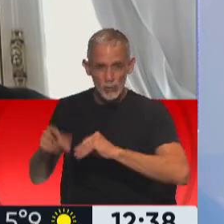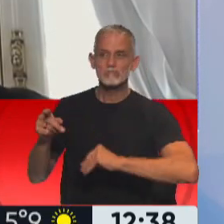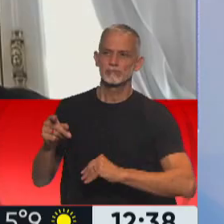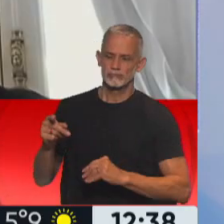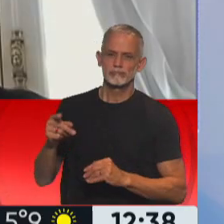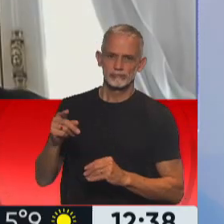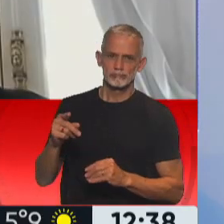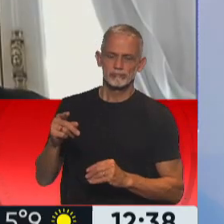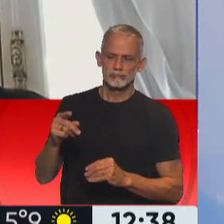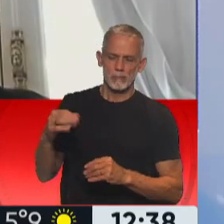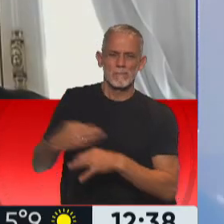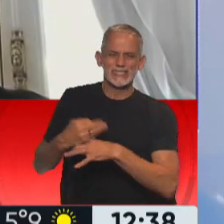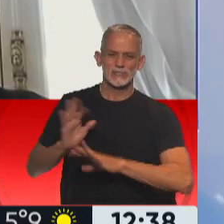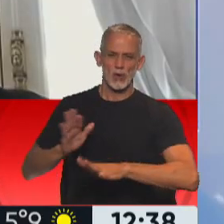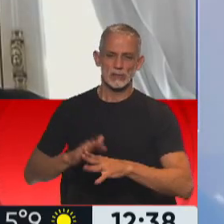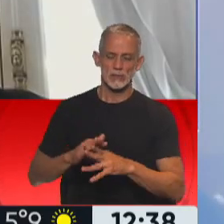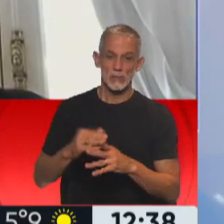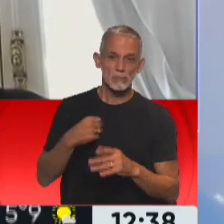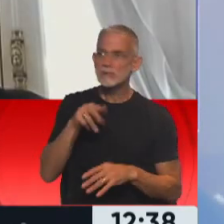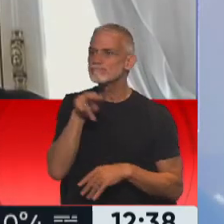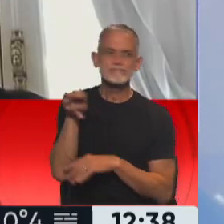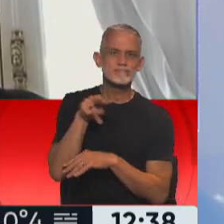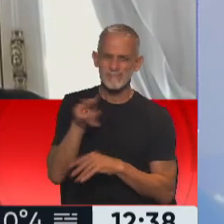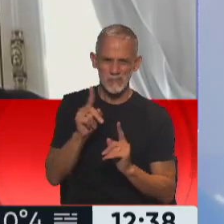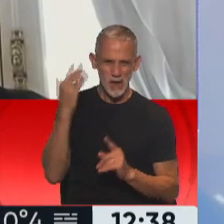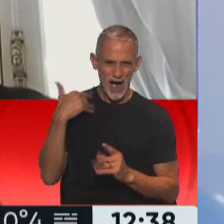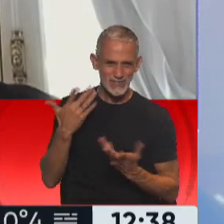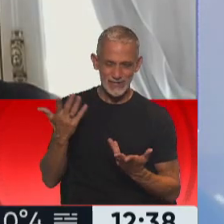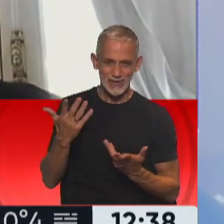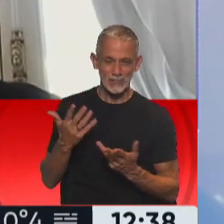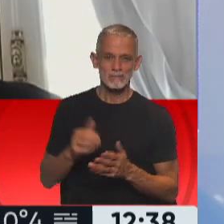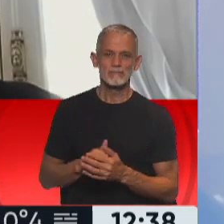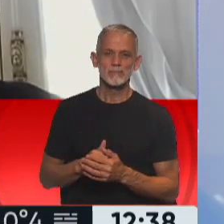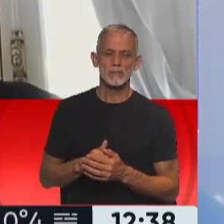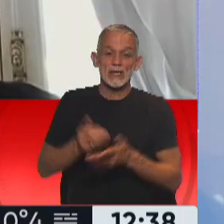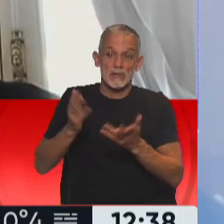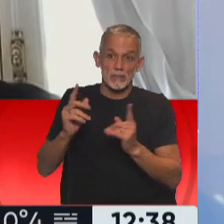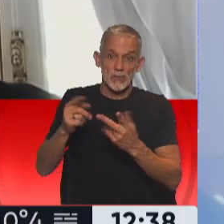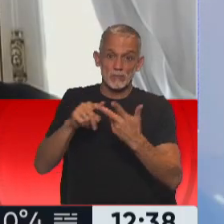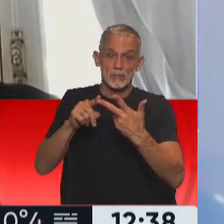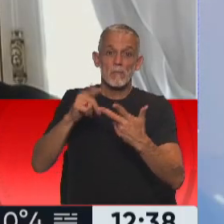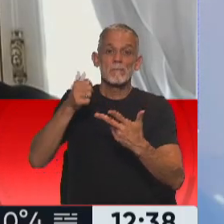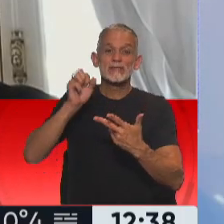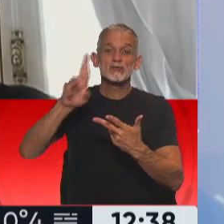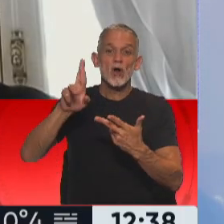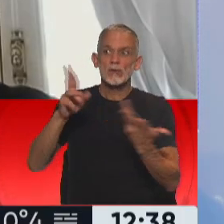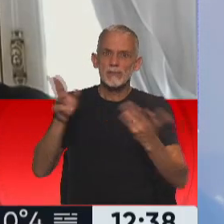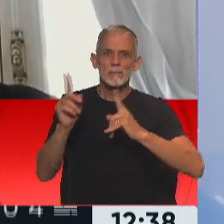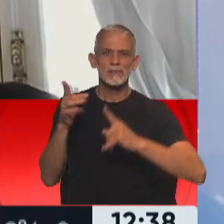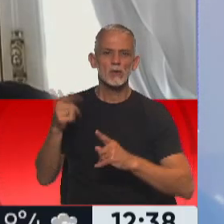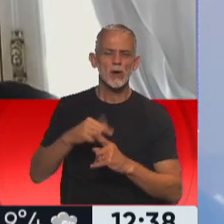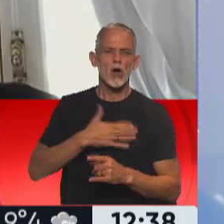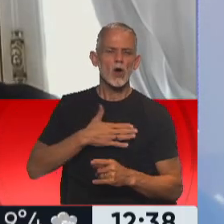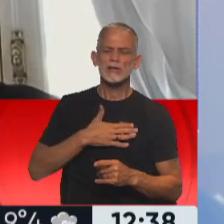estar presente, de no perderse nada, ¿no? De estar ahí como dando la vida. ¿Y por qué pastoreaba? Todo el tiempo estaba con el